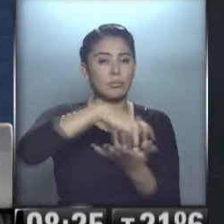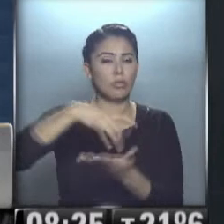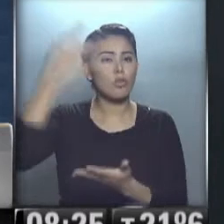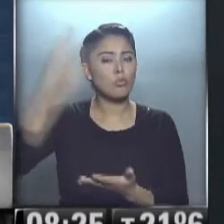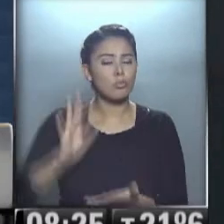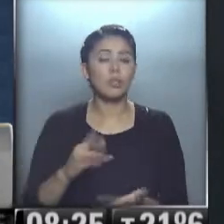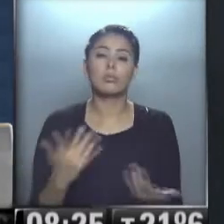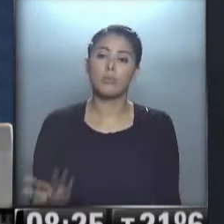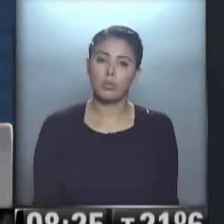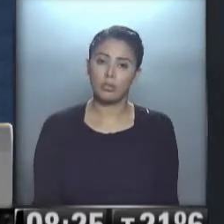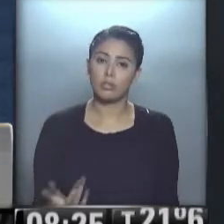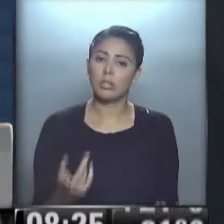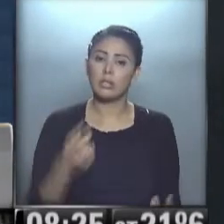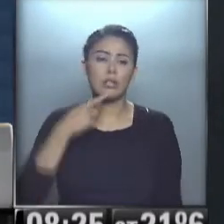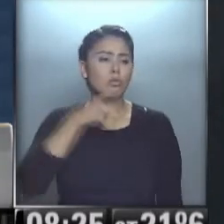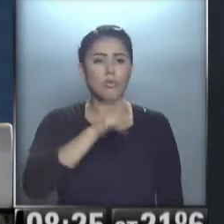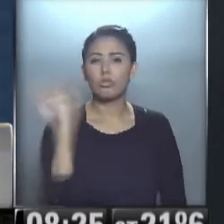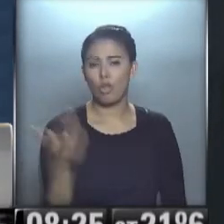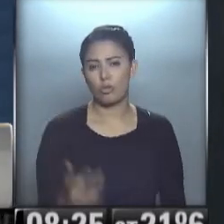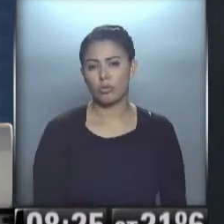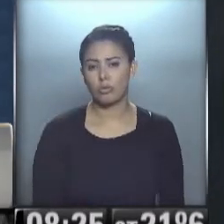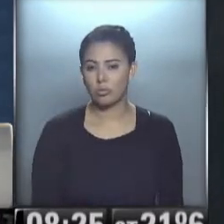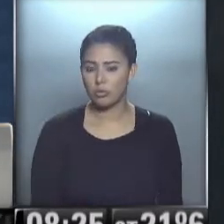En consecuencia, merece el repudio de todos.